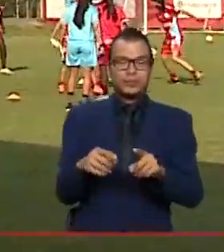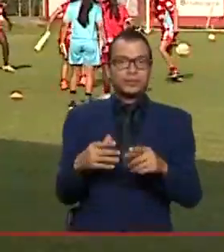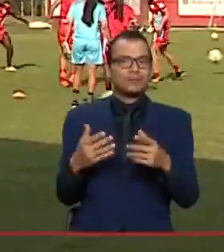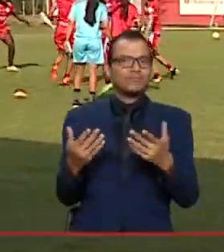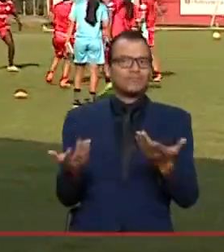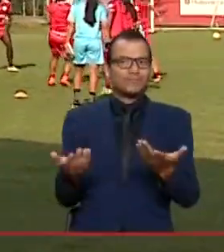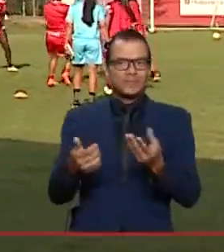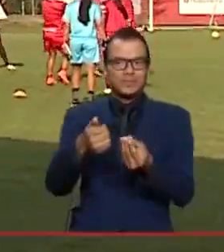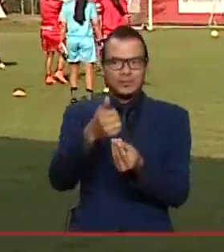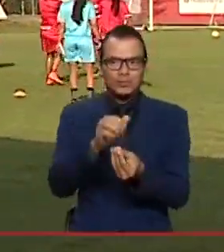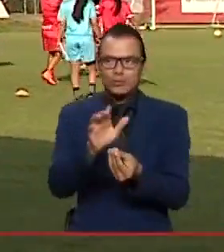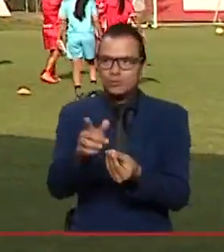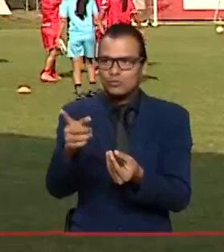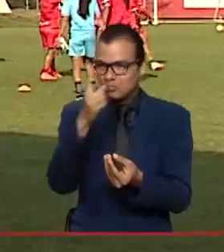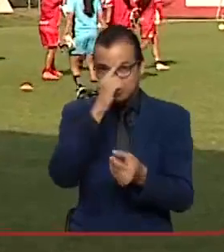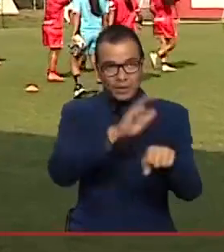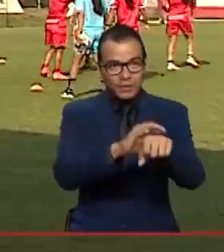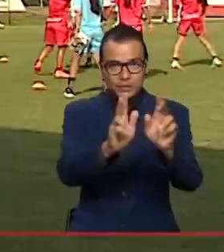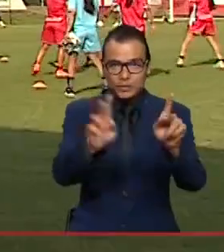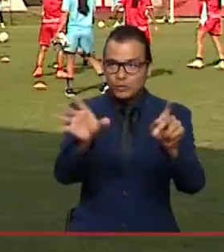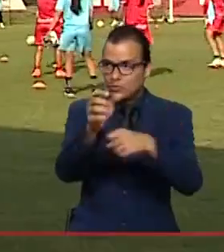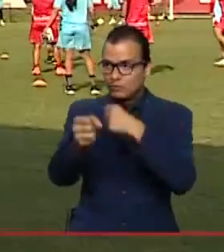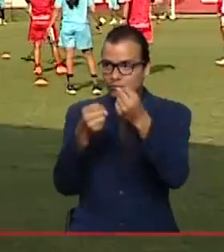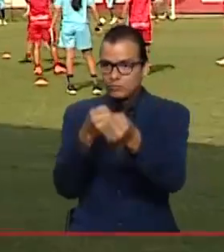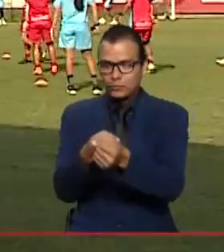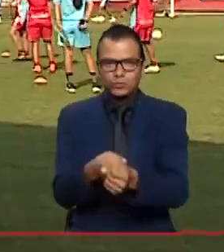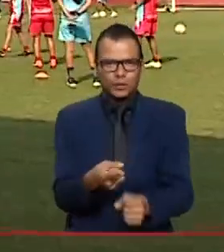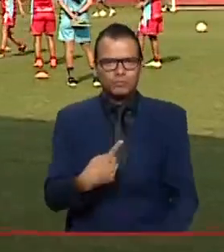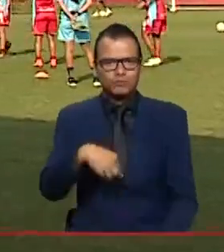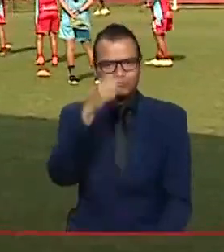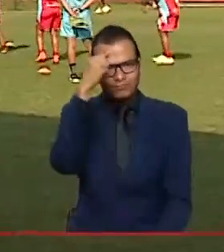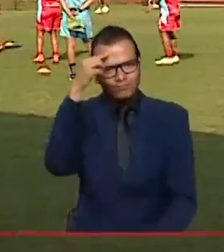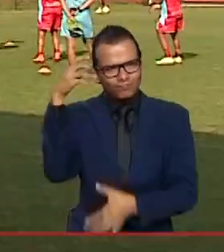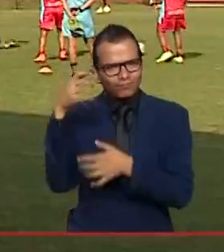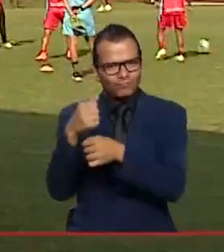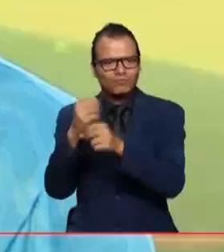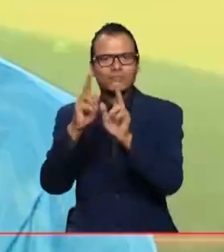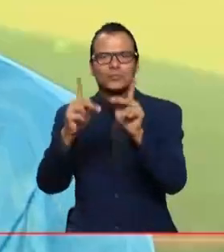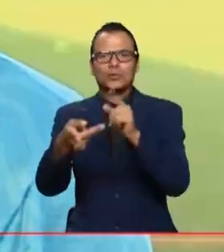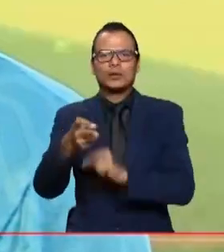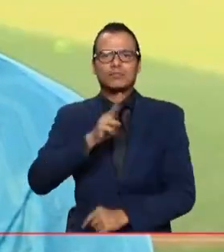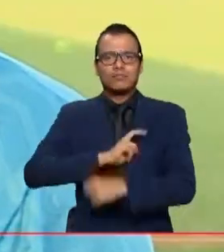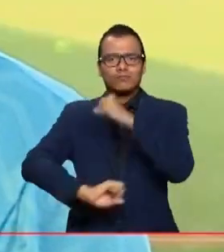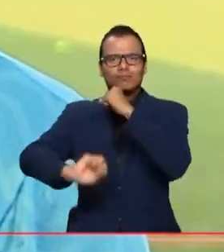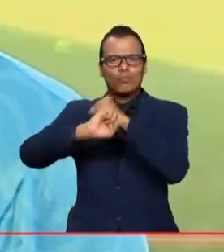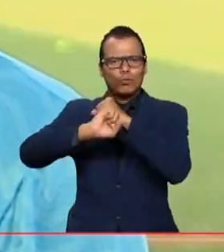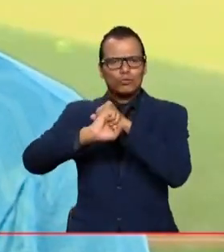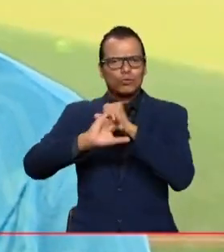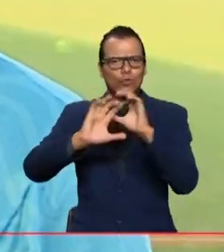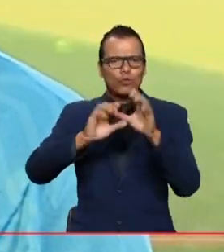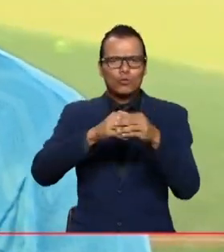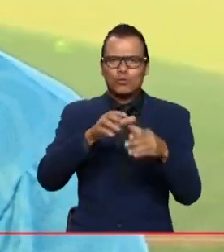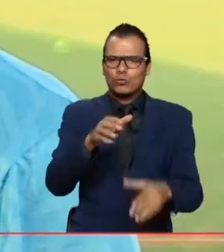la invitación a que crean y a que acompañen. Por supuesto, ¿no? Nosotros confiamos mucho en nuestra hinchada, lo que nos acompaña, la hinchada